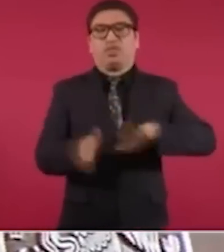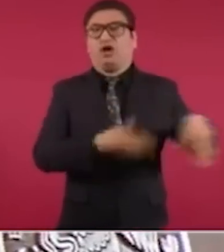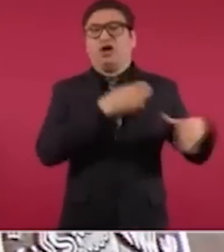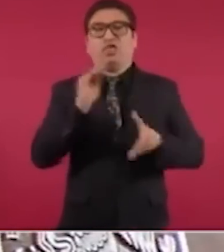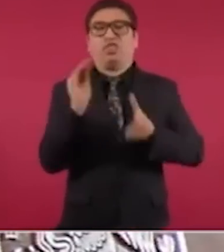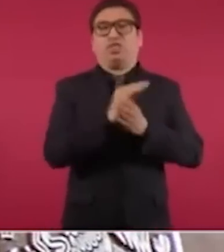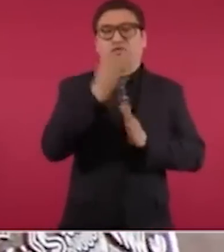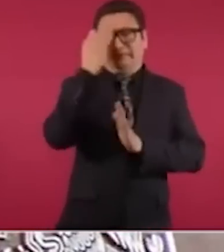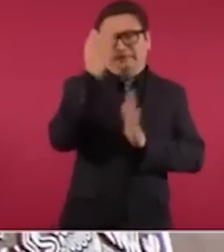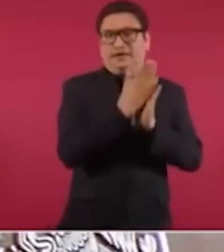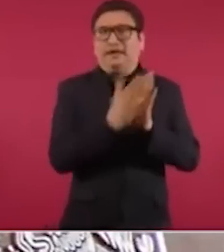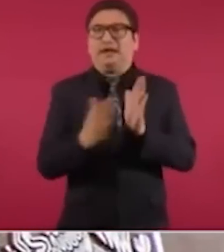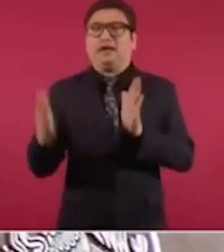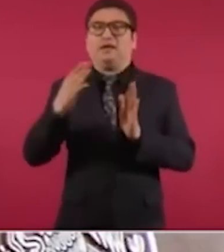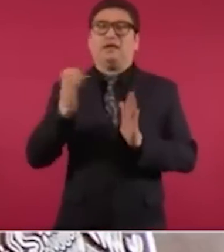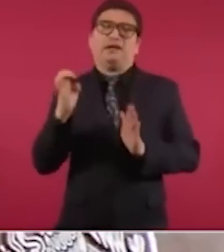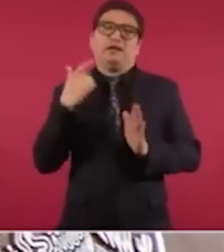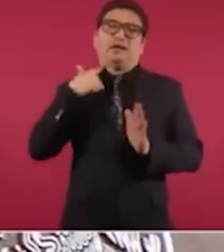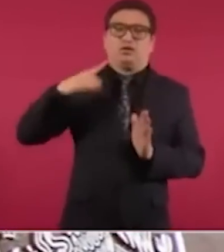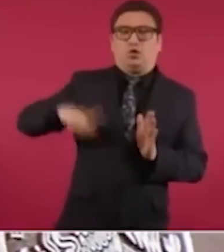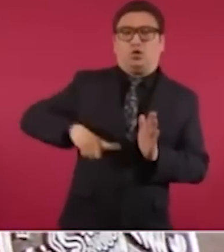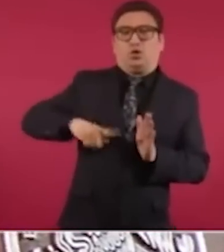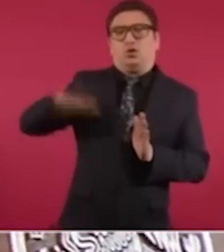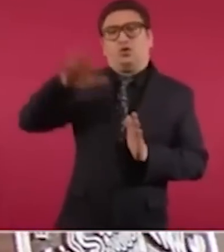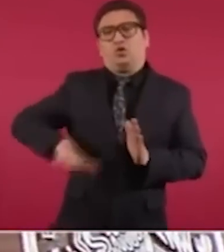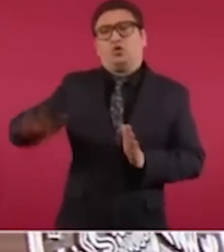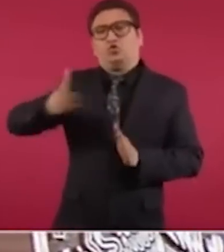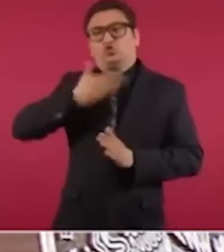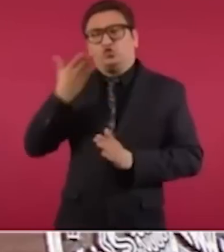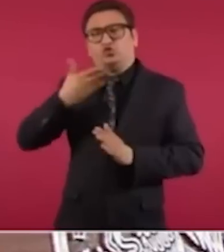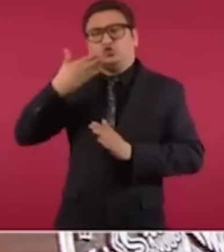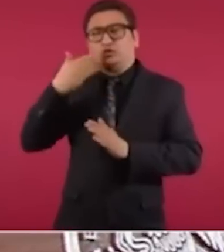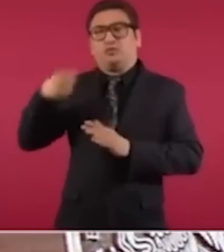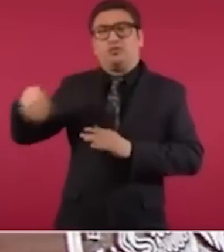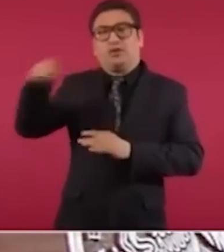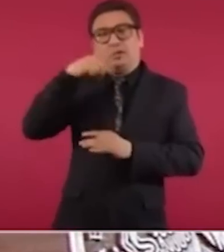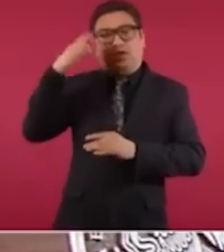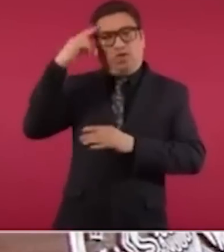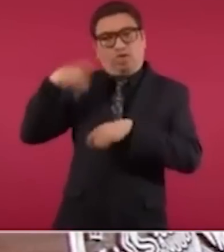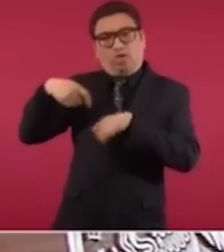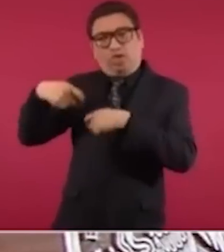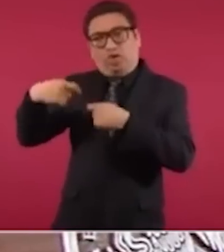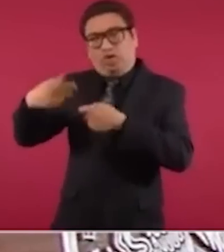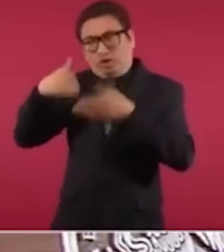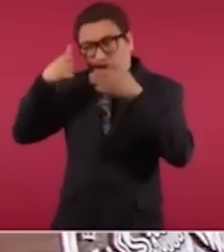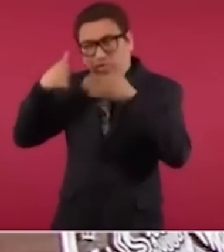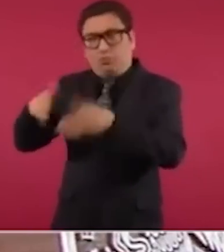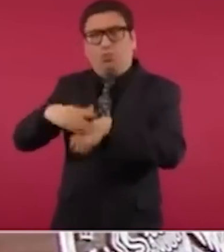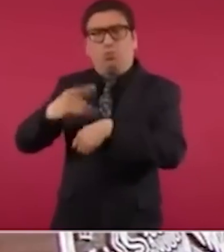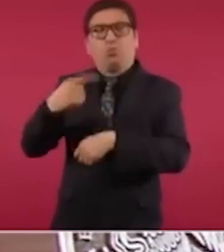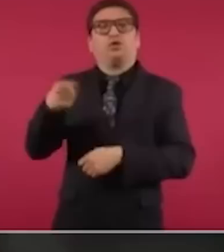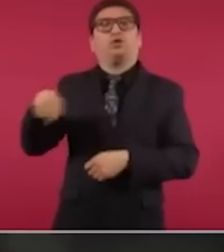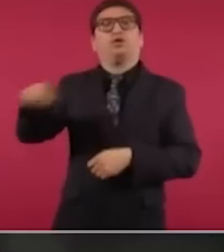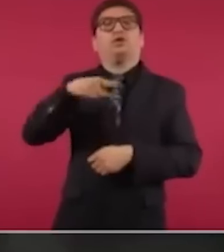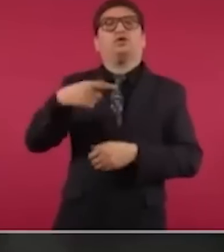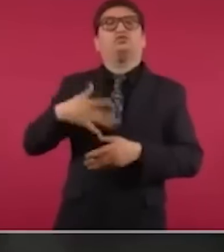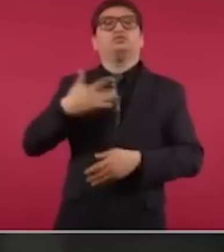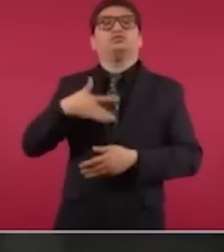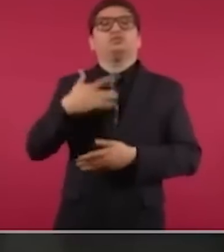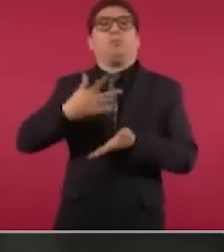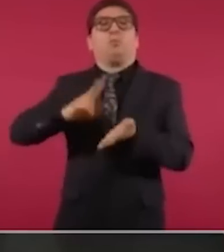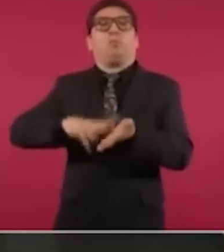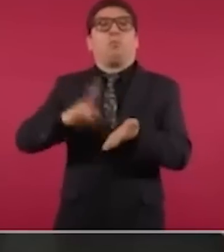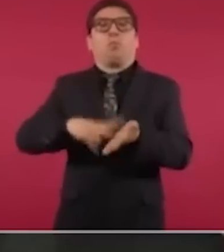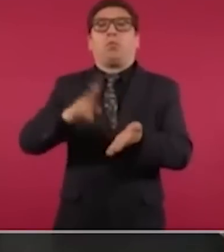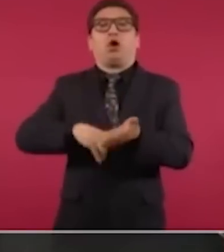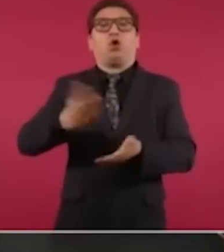durante el período liberal o en el porfirista porque lo que valía como